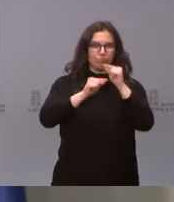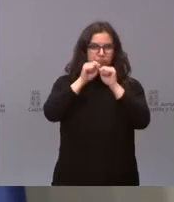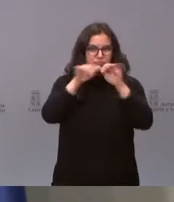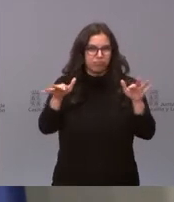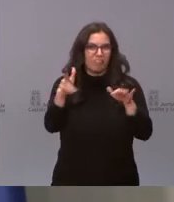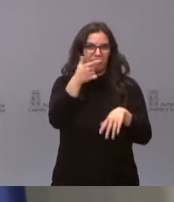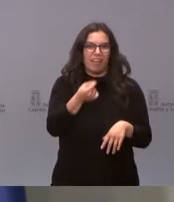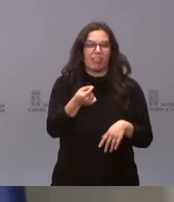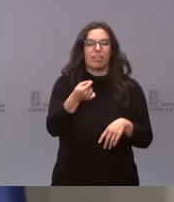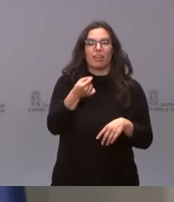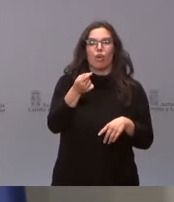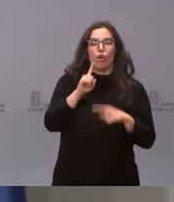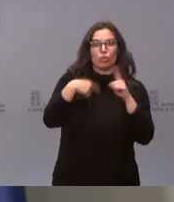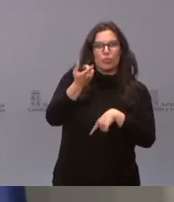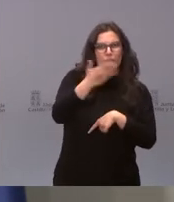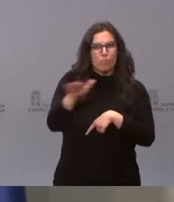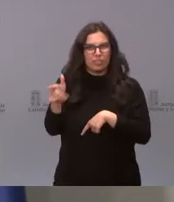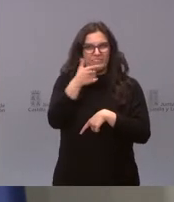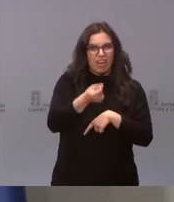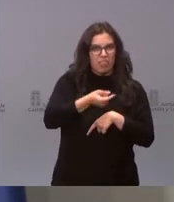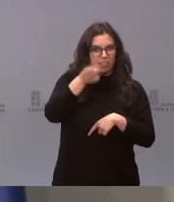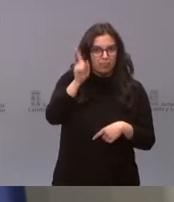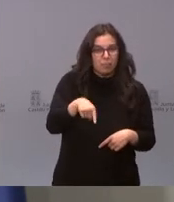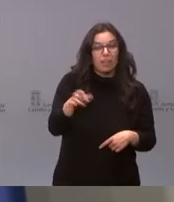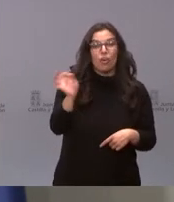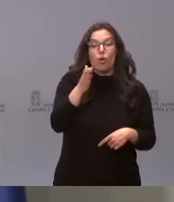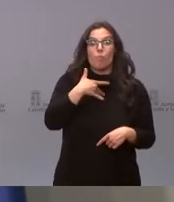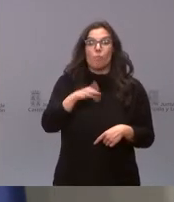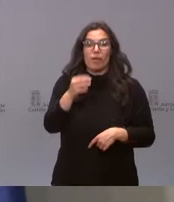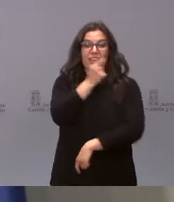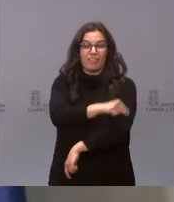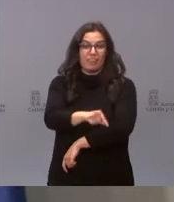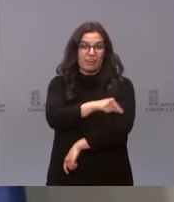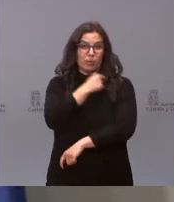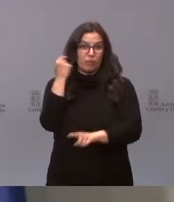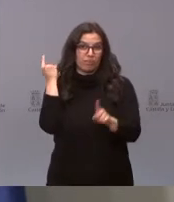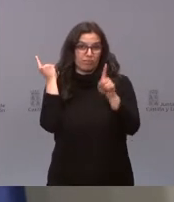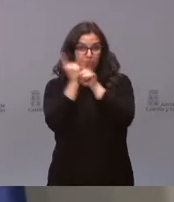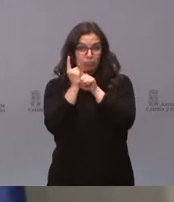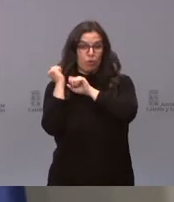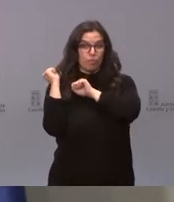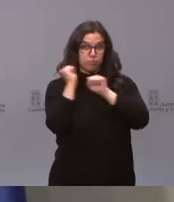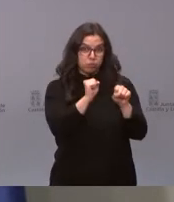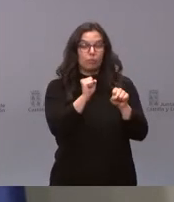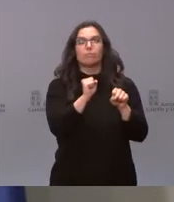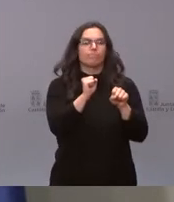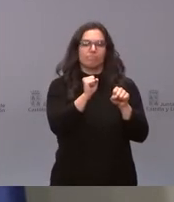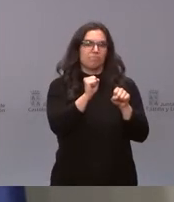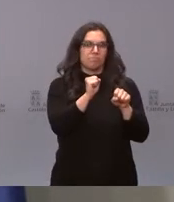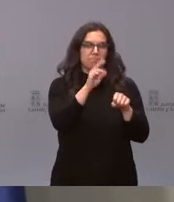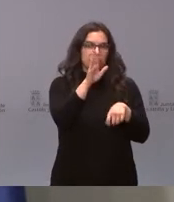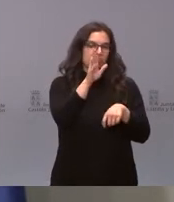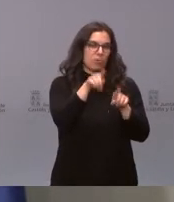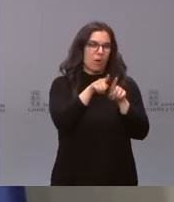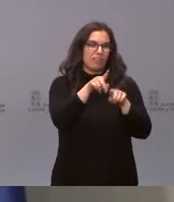virulentas o letales o que pueden escapar al efecto de los anticuerpos adquiridos tanto por la infección como es